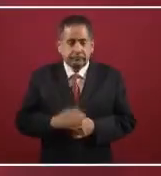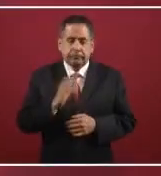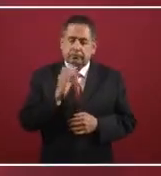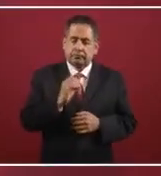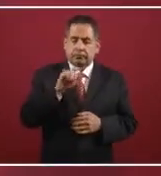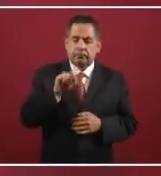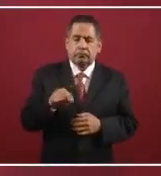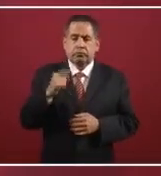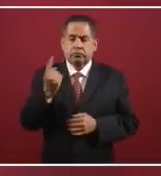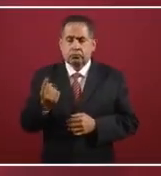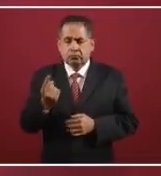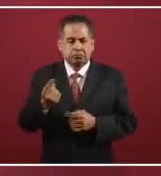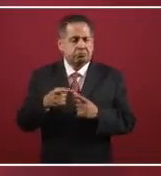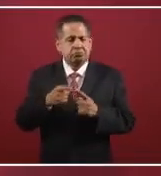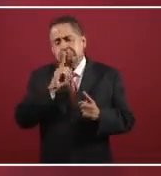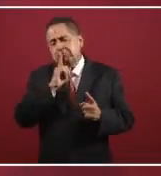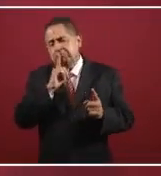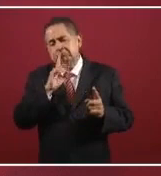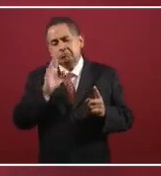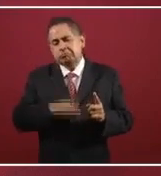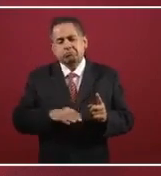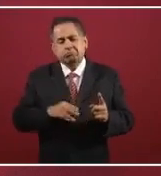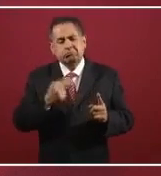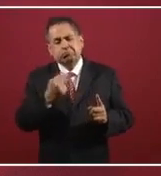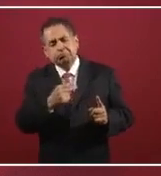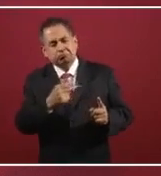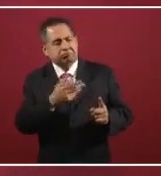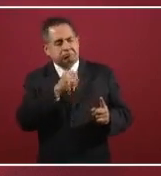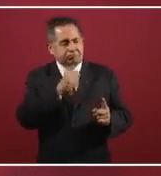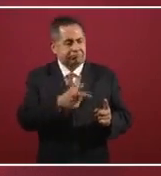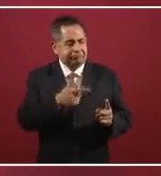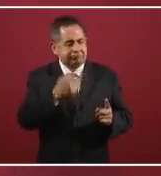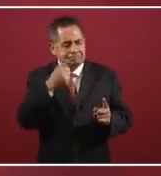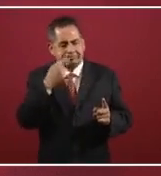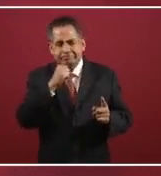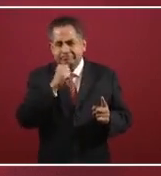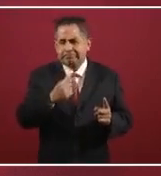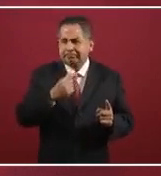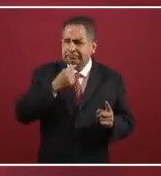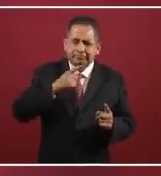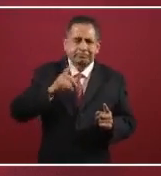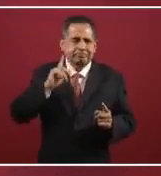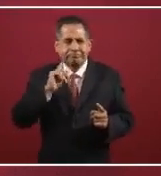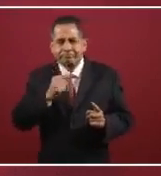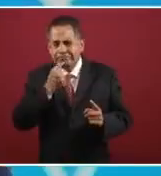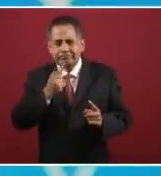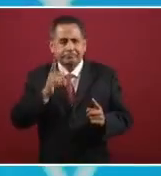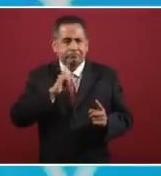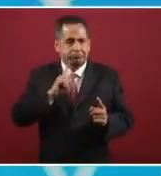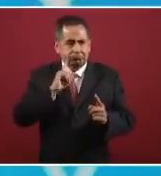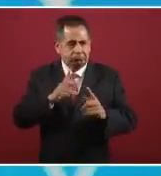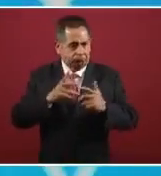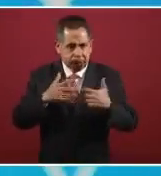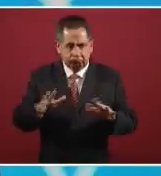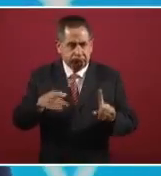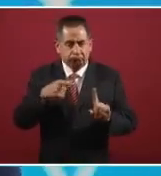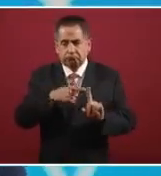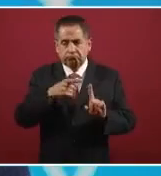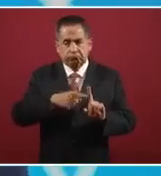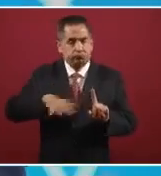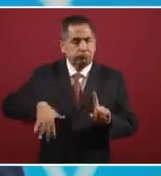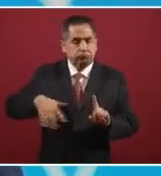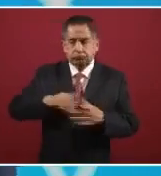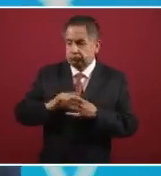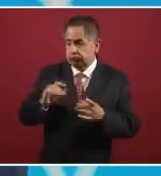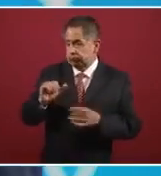0.1 tiene nombre, tiene rostro, es niña, es niño, es mujer, como decía